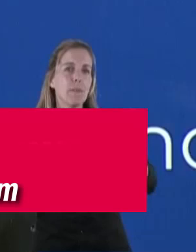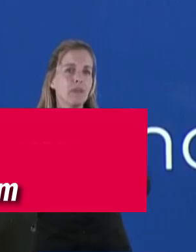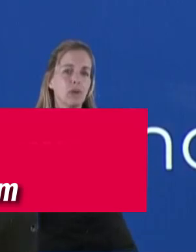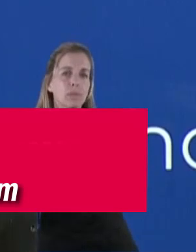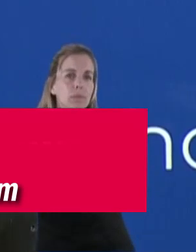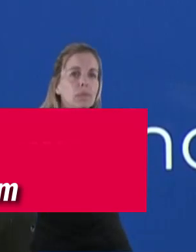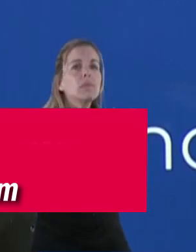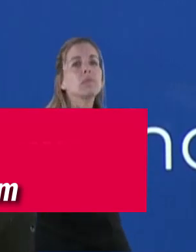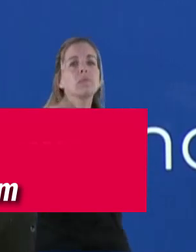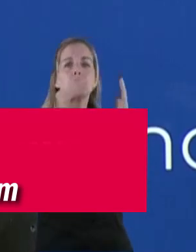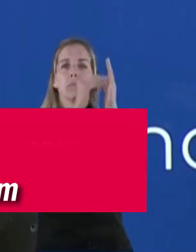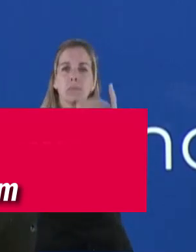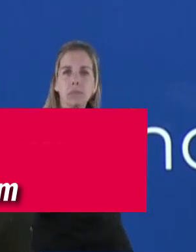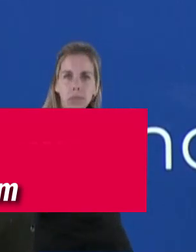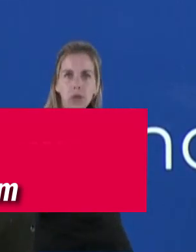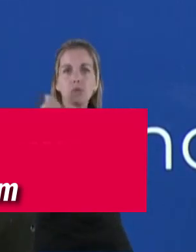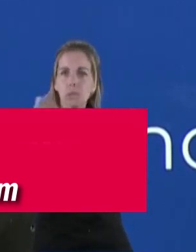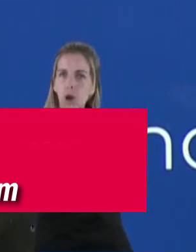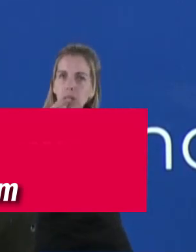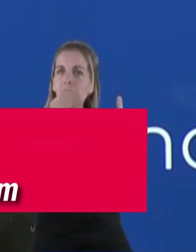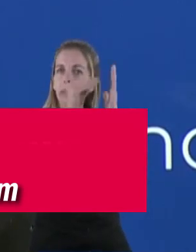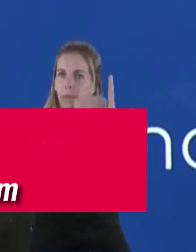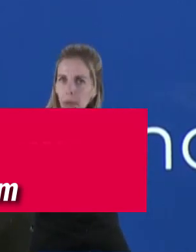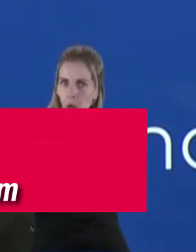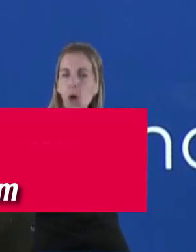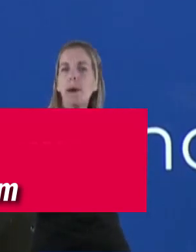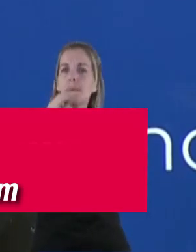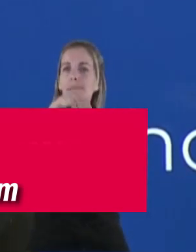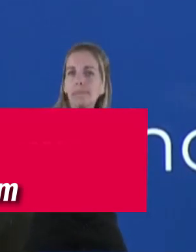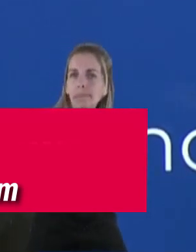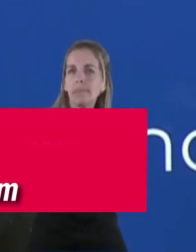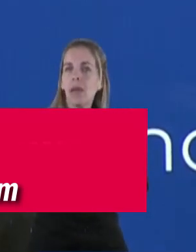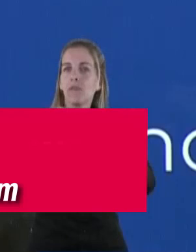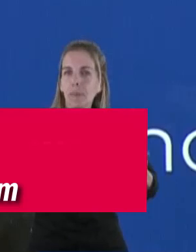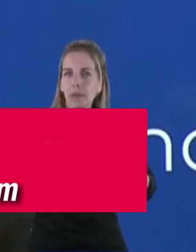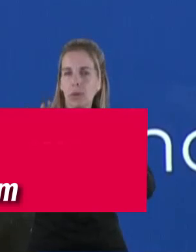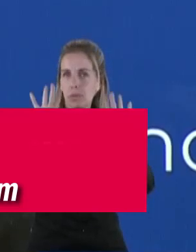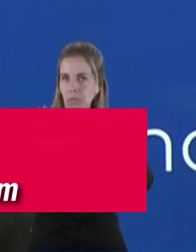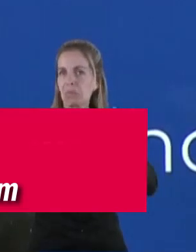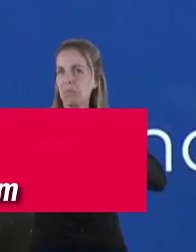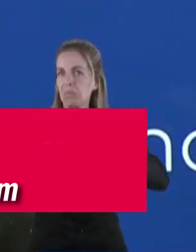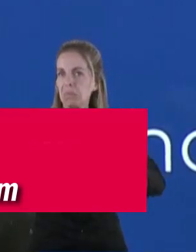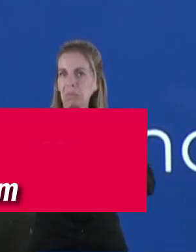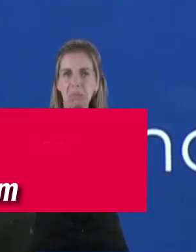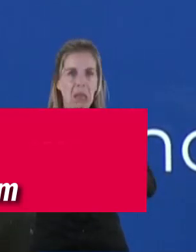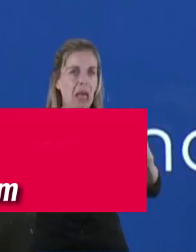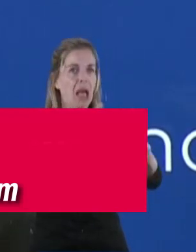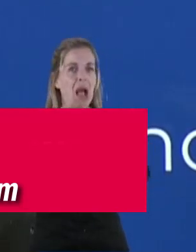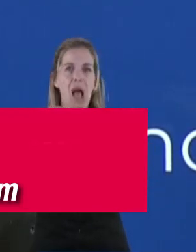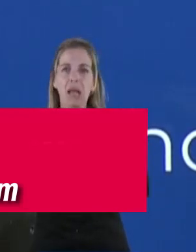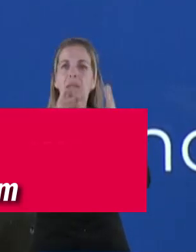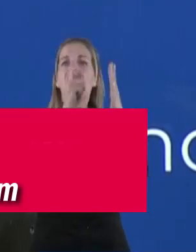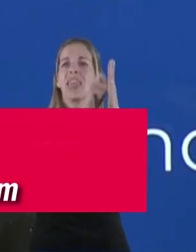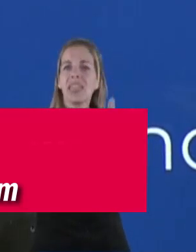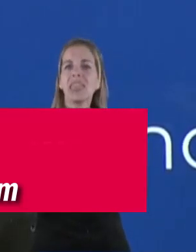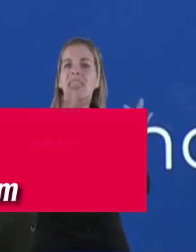un dato de censo válido que lo vamos a estar utilizando, así que no se preocupen, sus viviendas han sido censadas y las